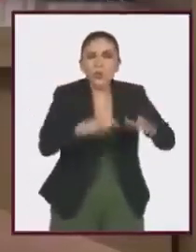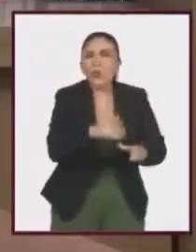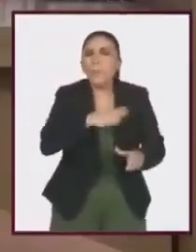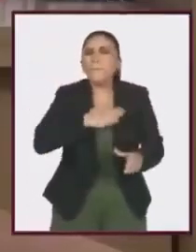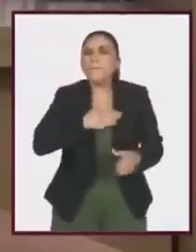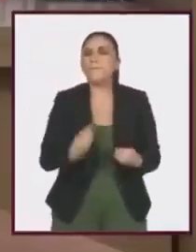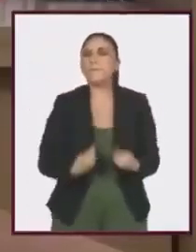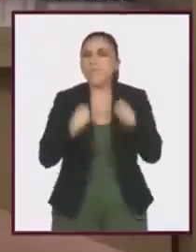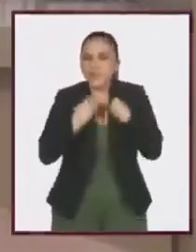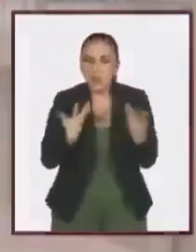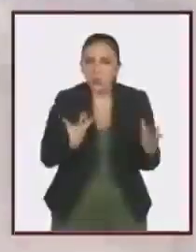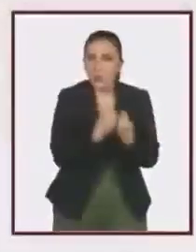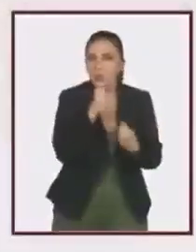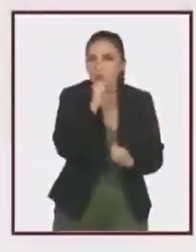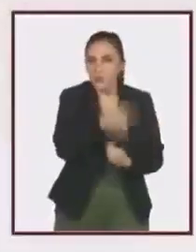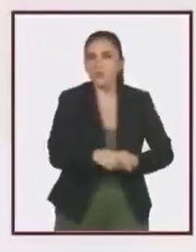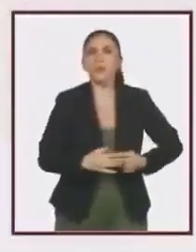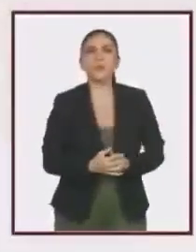forman parte.